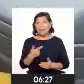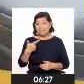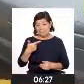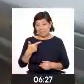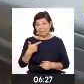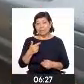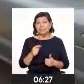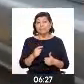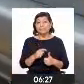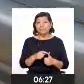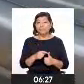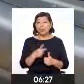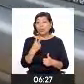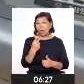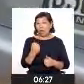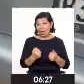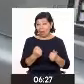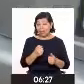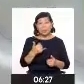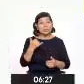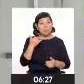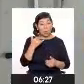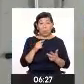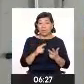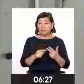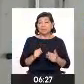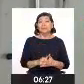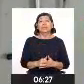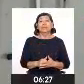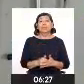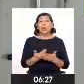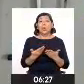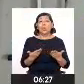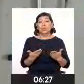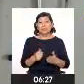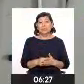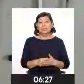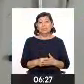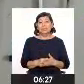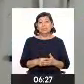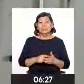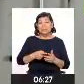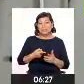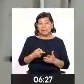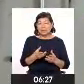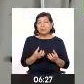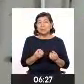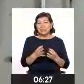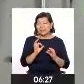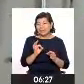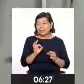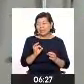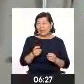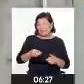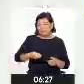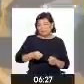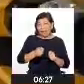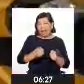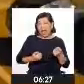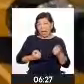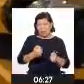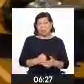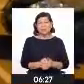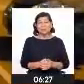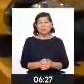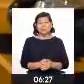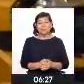Baikal, dos automóviles, celulares, una herramienta tipo peine con la cual muchas veces también fracturan los vehículos.